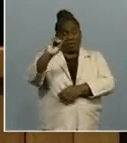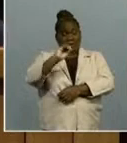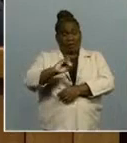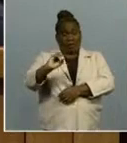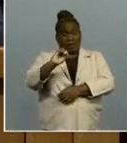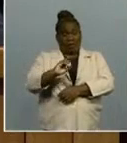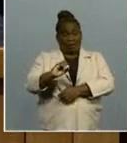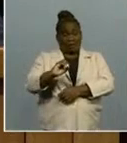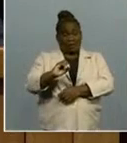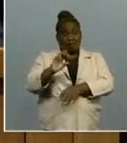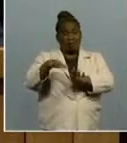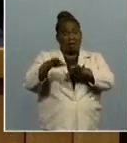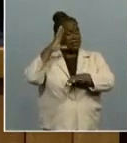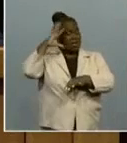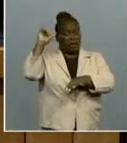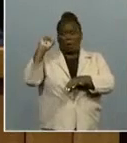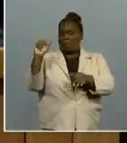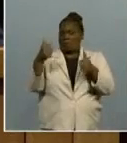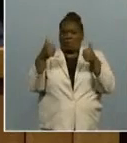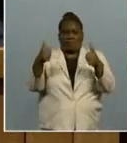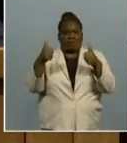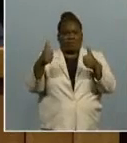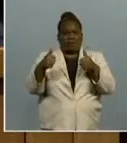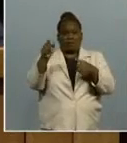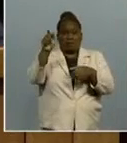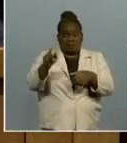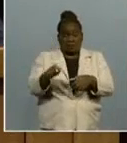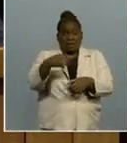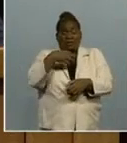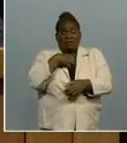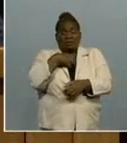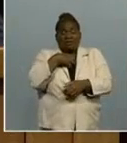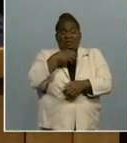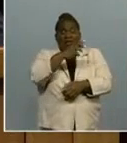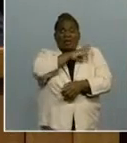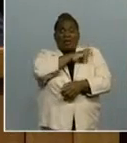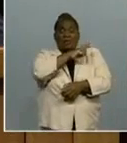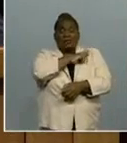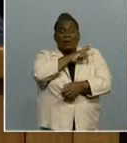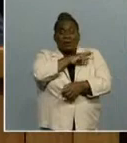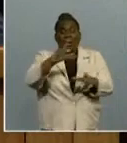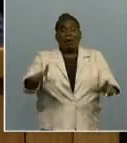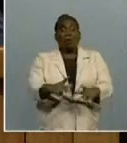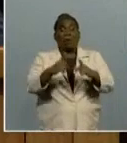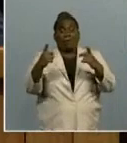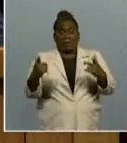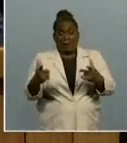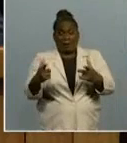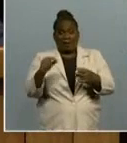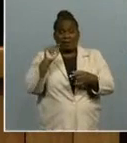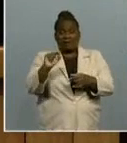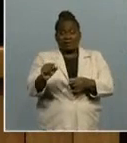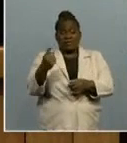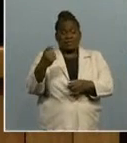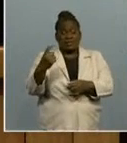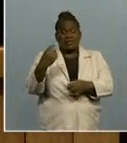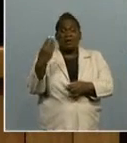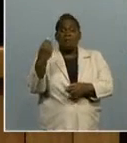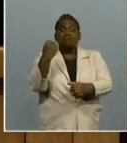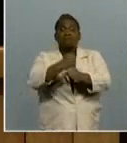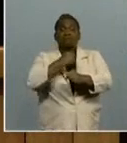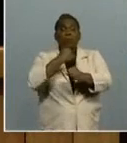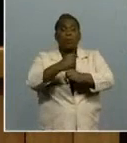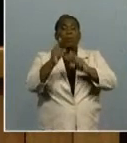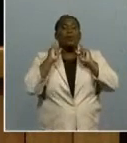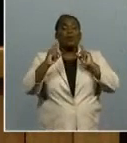siempre bien comprendida incluso por quienes tienen la responsabilidad de ejecutar las demandas no inmediatos mucho trabajo